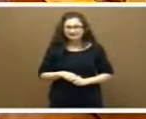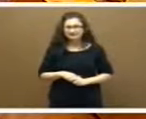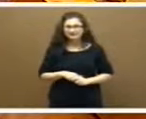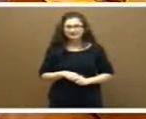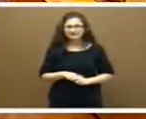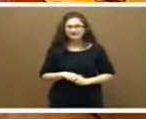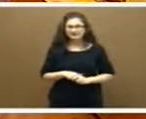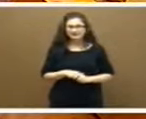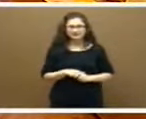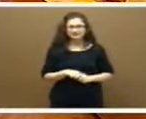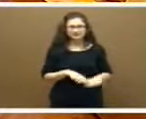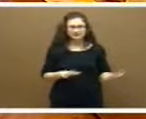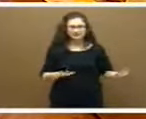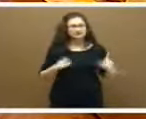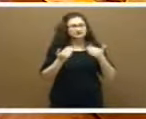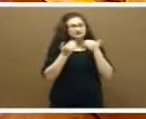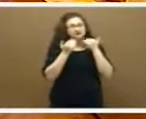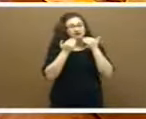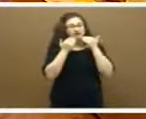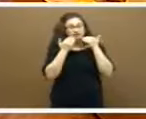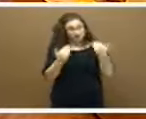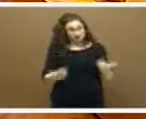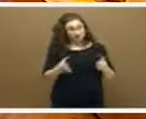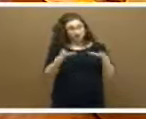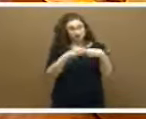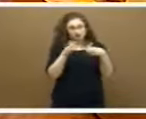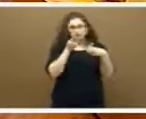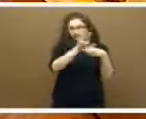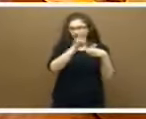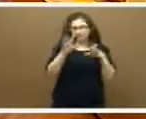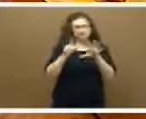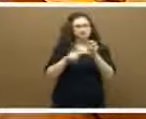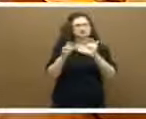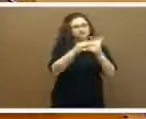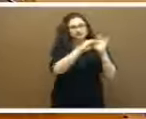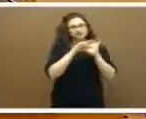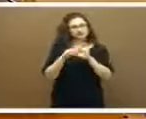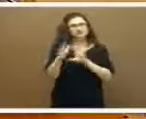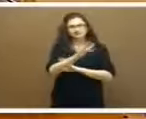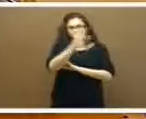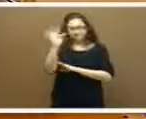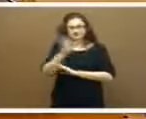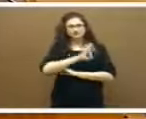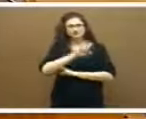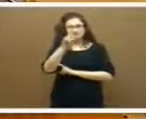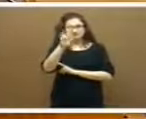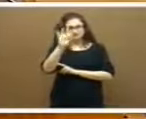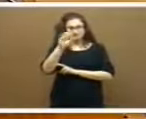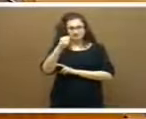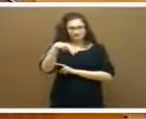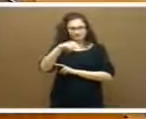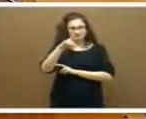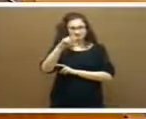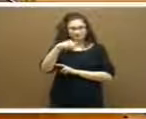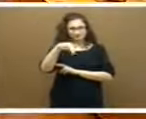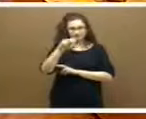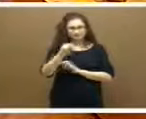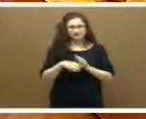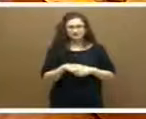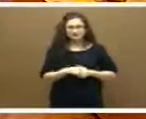Gracias, señoría. Por el Grupo Parlamentario Popular, Extremadura Unida, tiene la palabra la señora Rosa Romero, por tiempo de